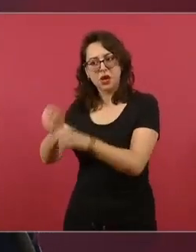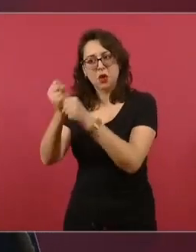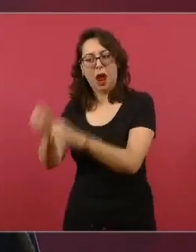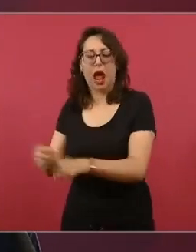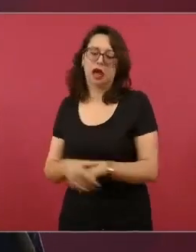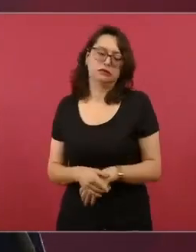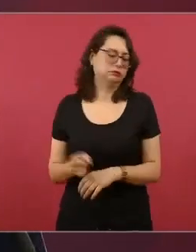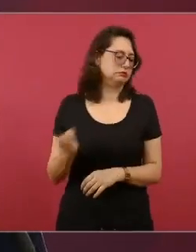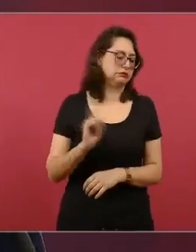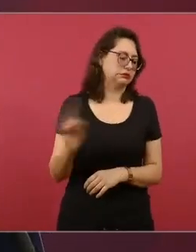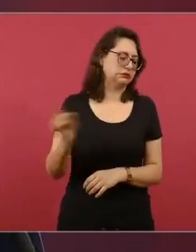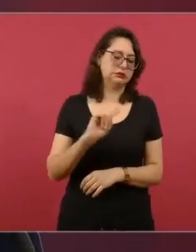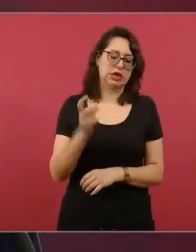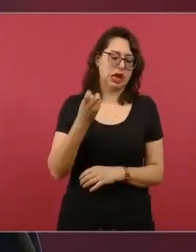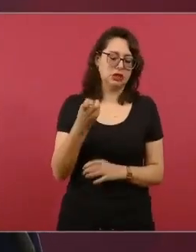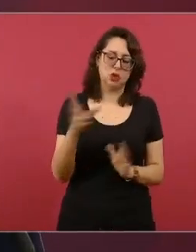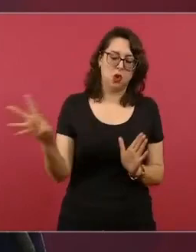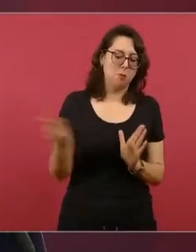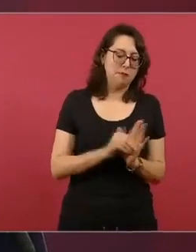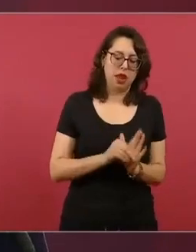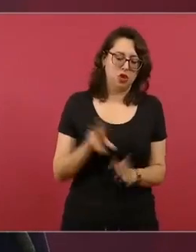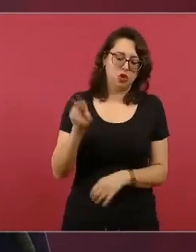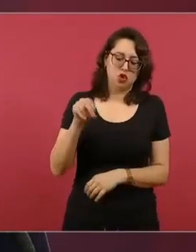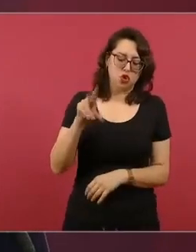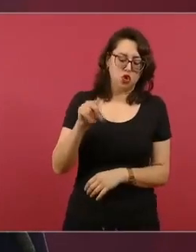no le des pescado.